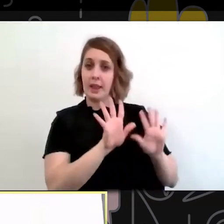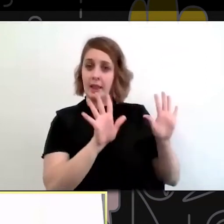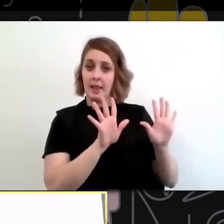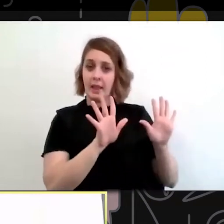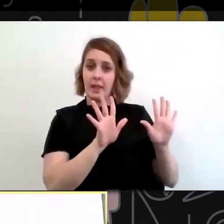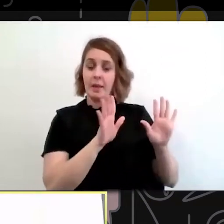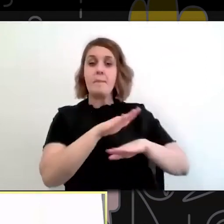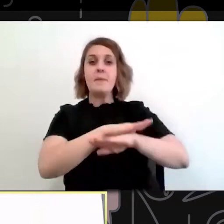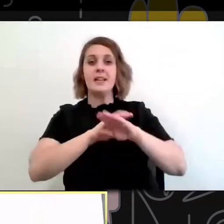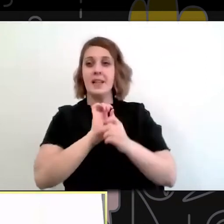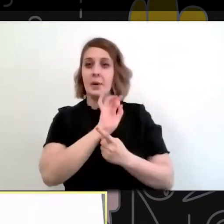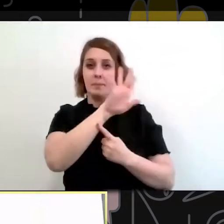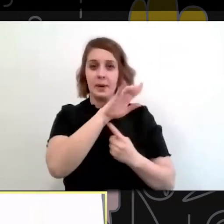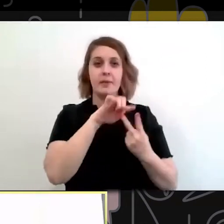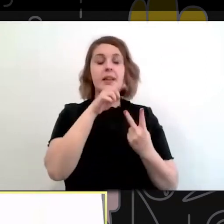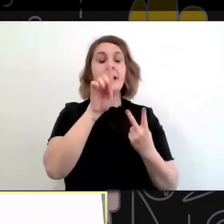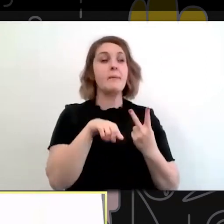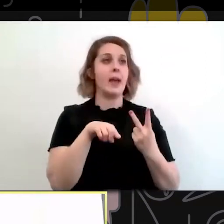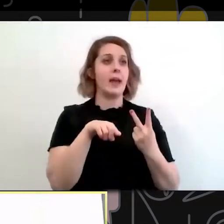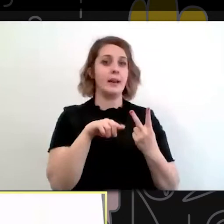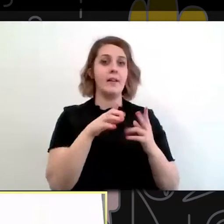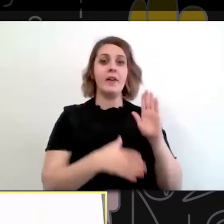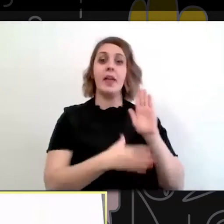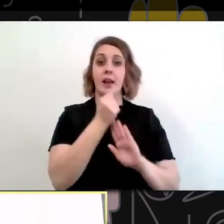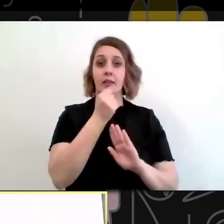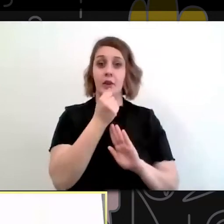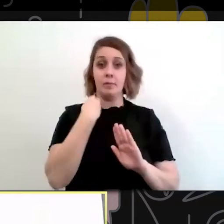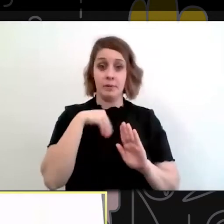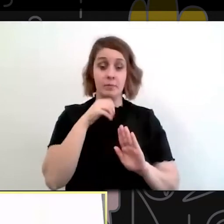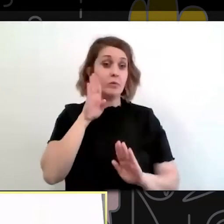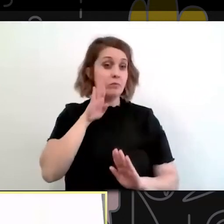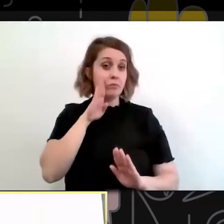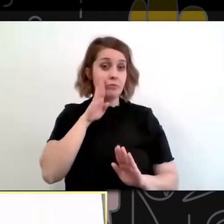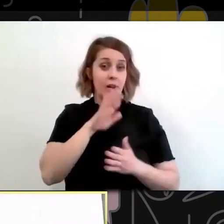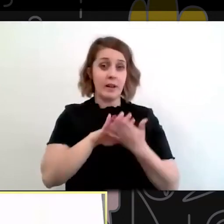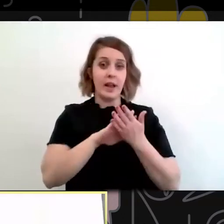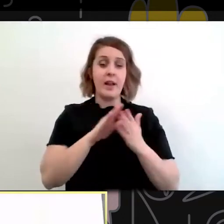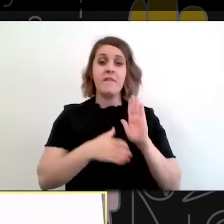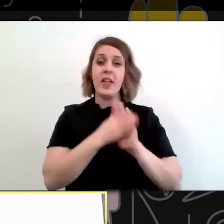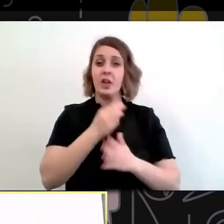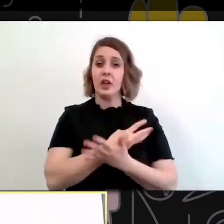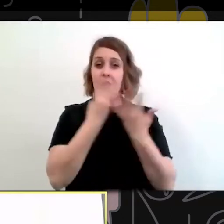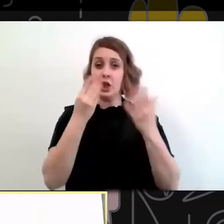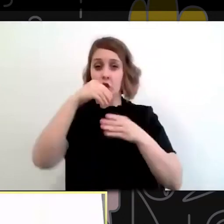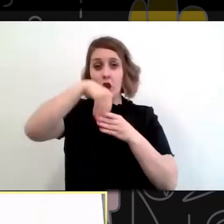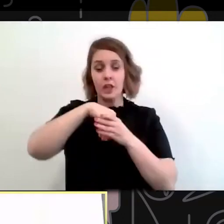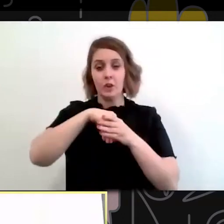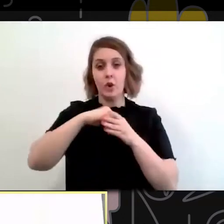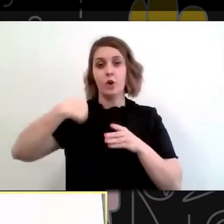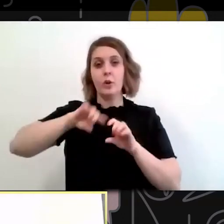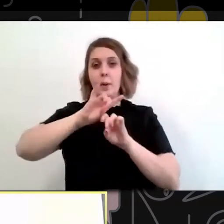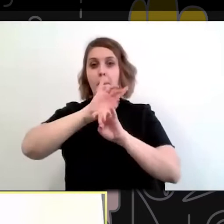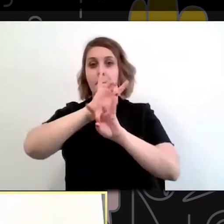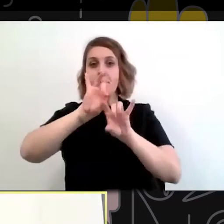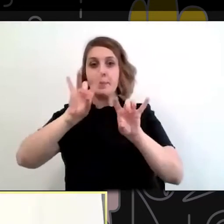Ministerio como también a través de las federaciones que como tú bien has dicho, son 18 federaciones, se las están llevando a